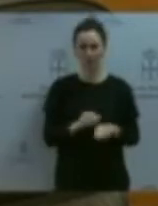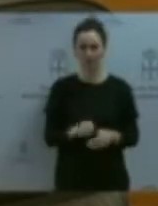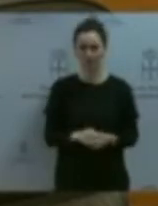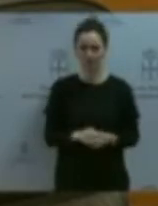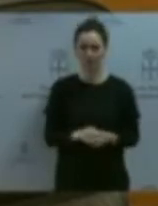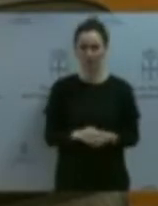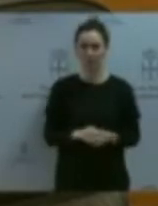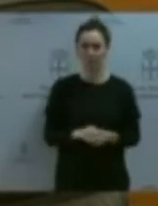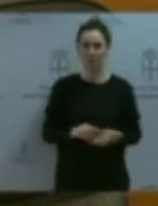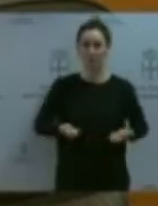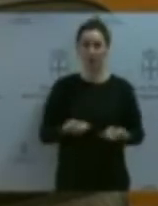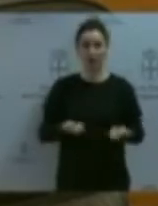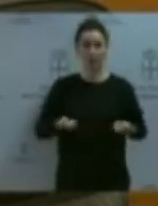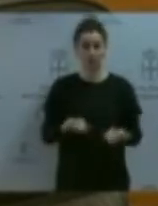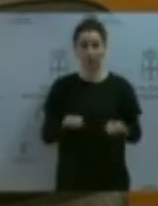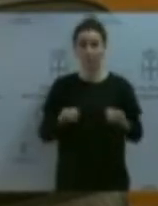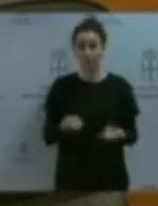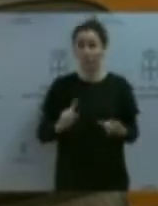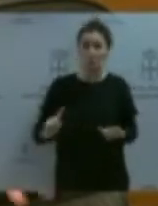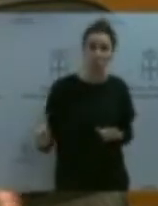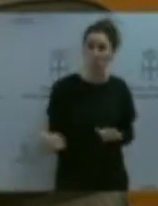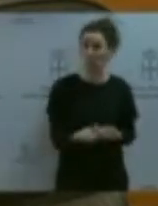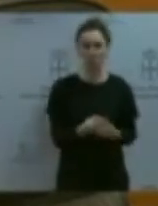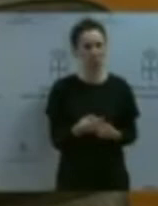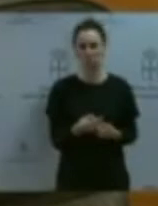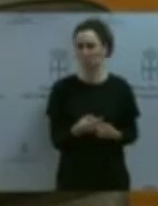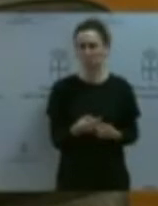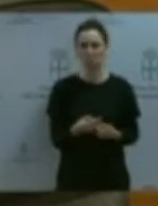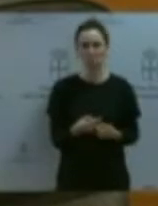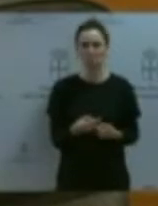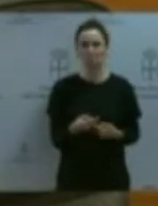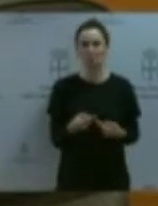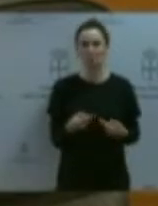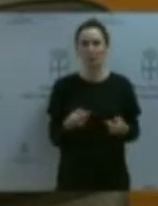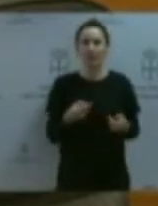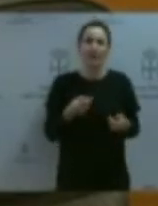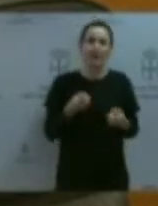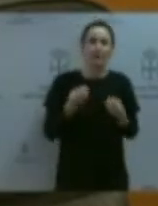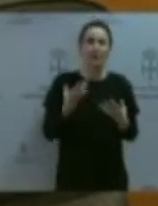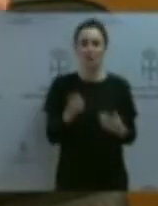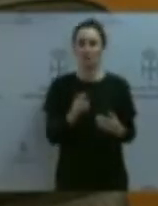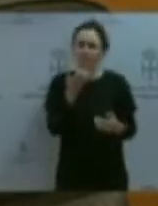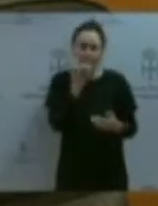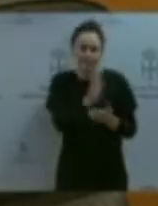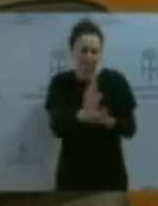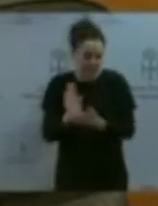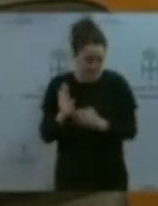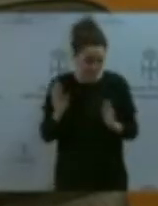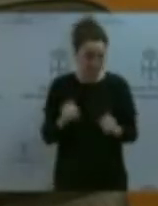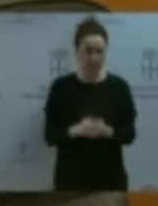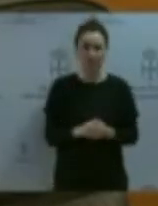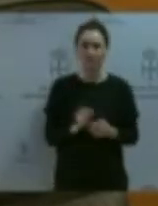gastos desde nuestro punto de vista apropiado, ¿no? Por poner varios ejemplos, vamos a abonar en 2020,